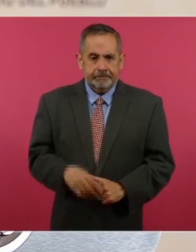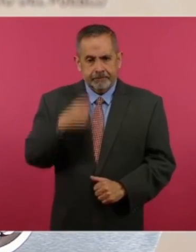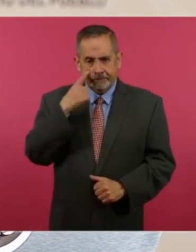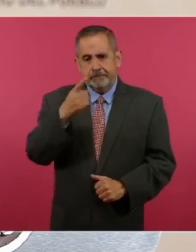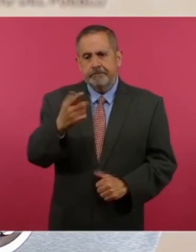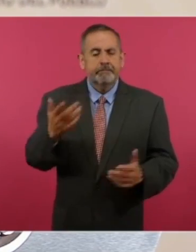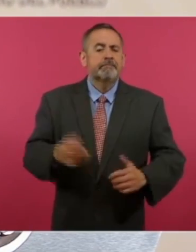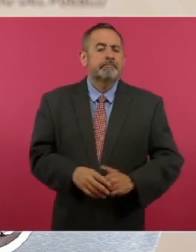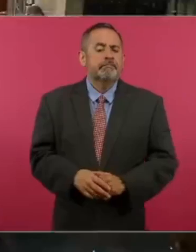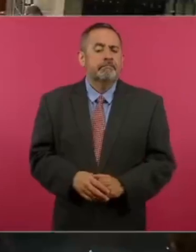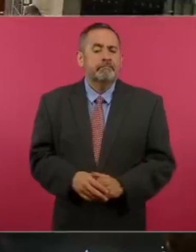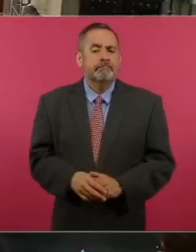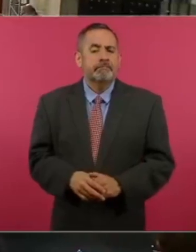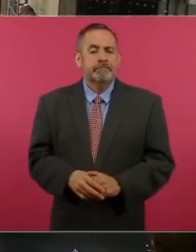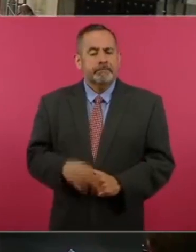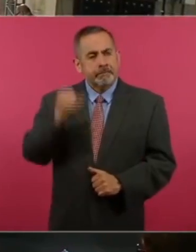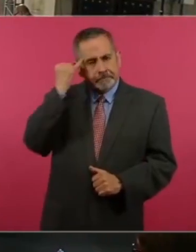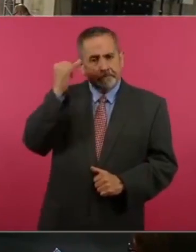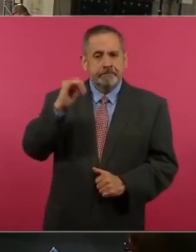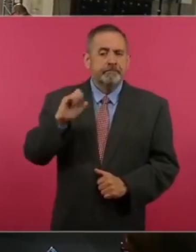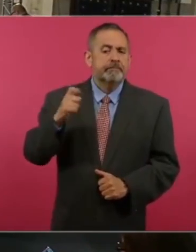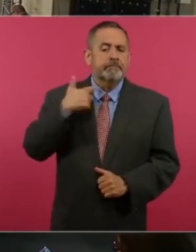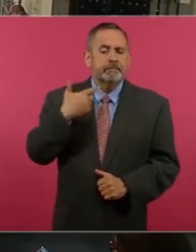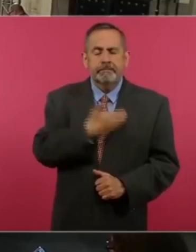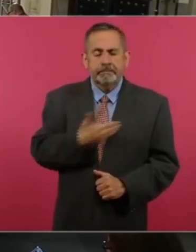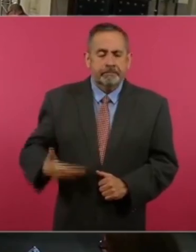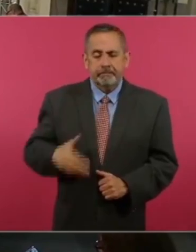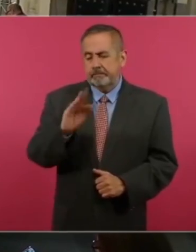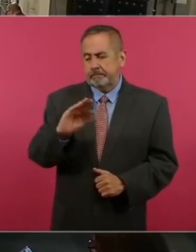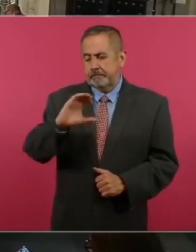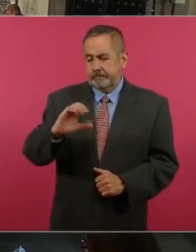en los tiempos de Calderón,